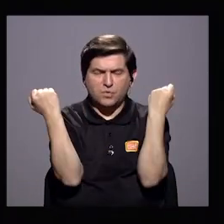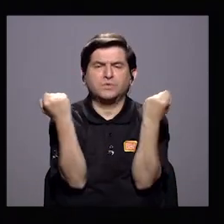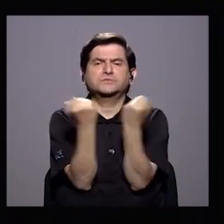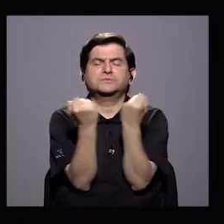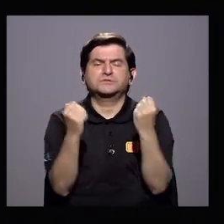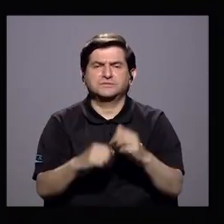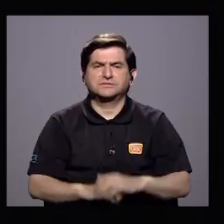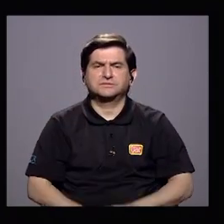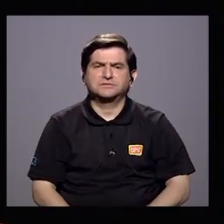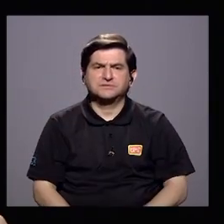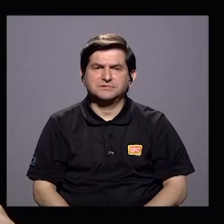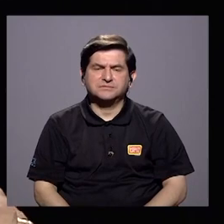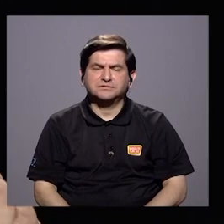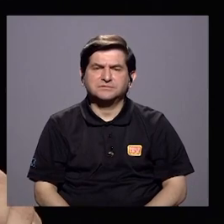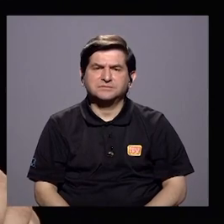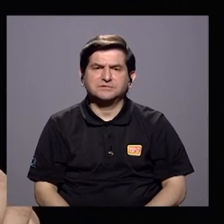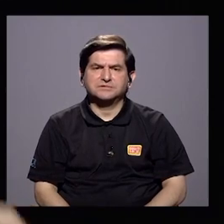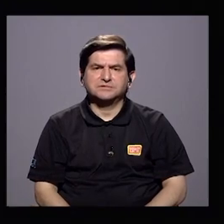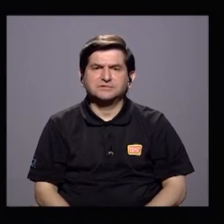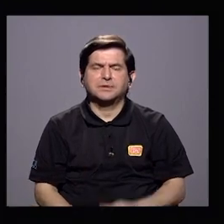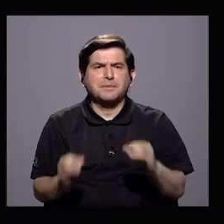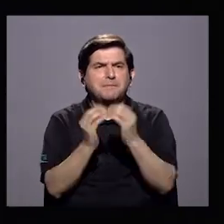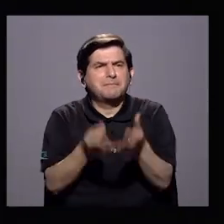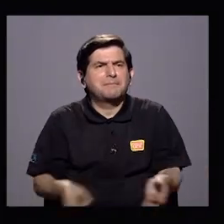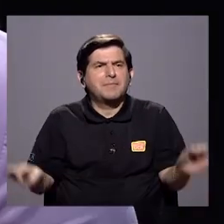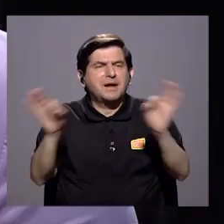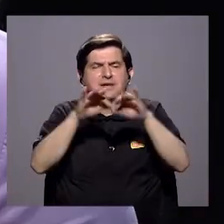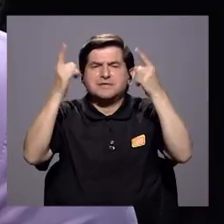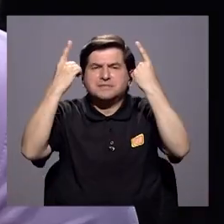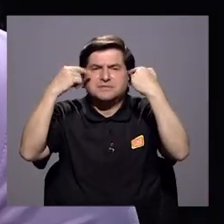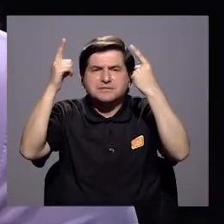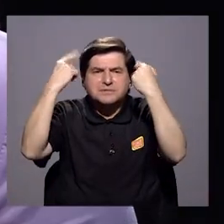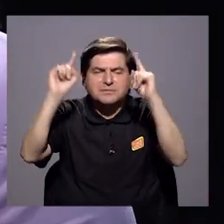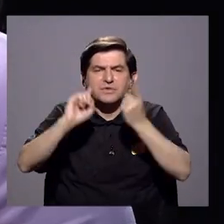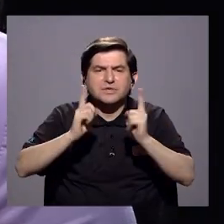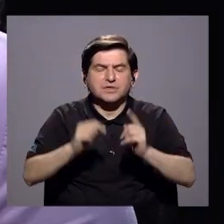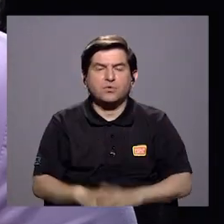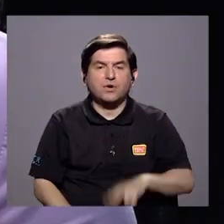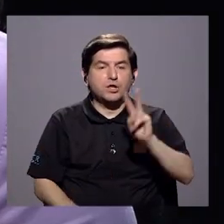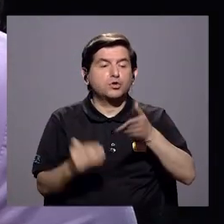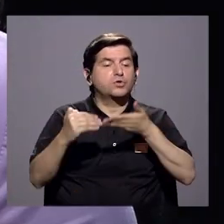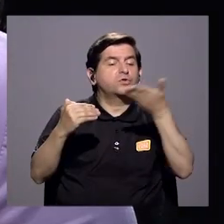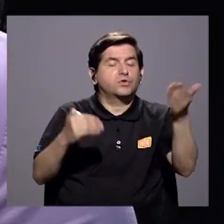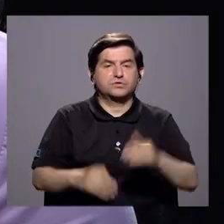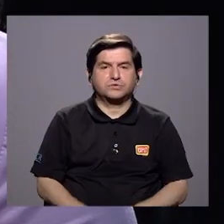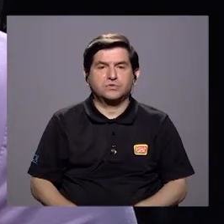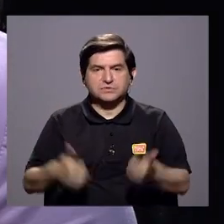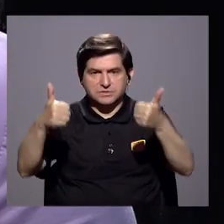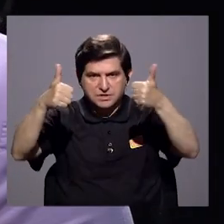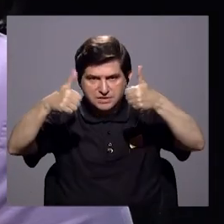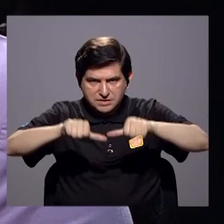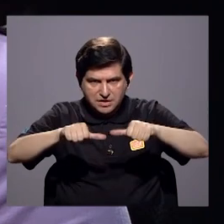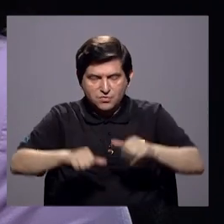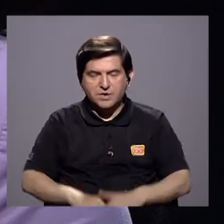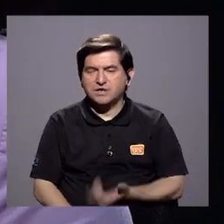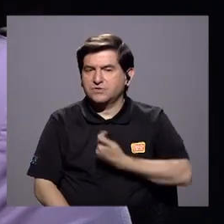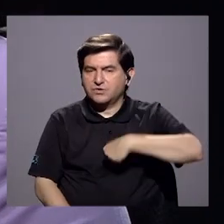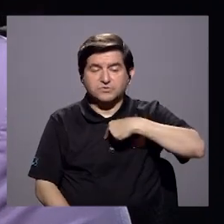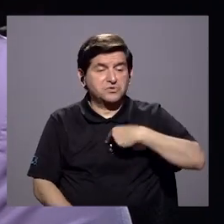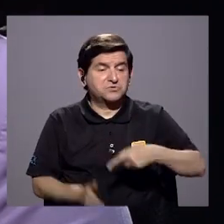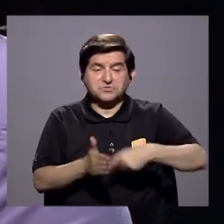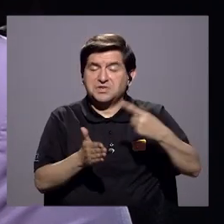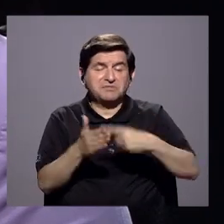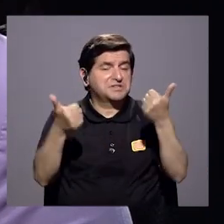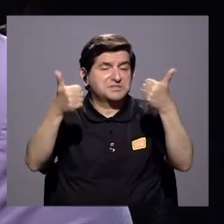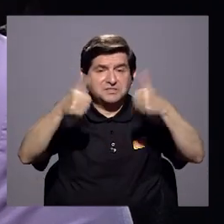¿cuál sería el logro más importante? Dos cosas, que llegamos a estar de acuerdo en estar en desacuerdo en